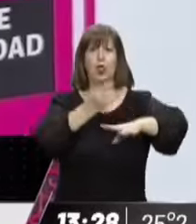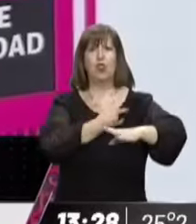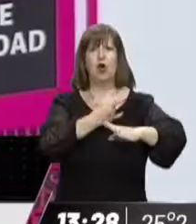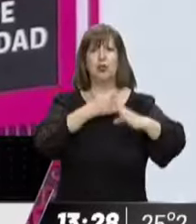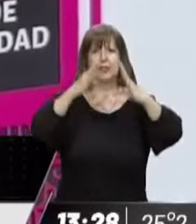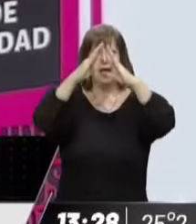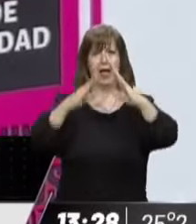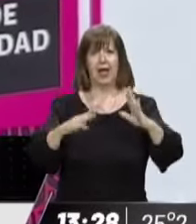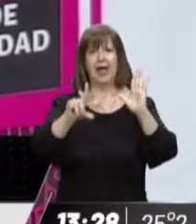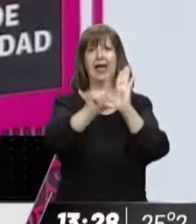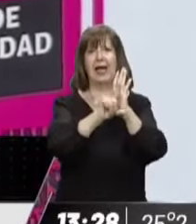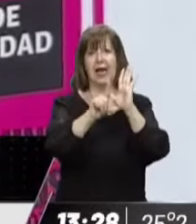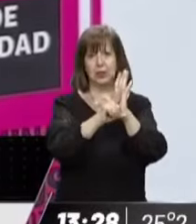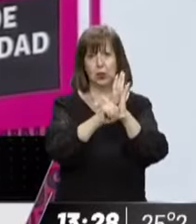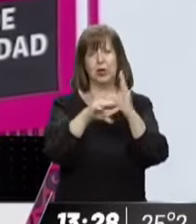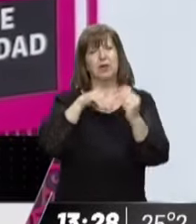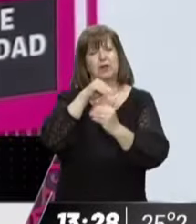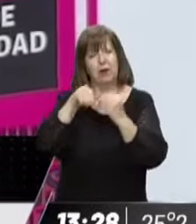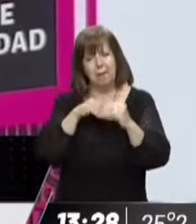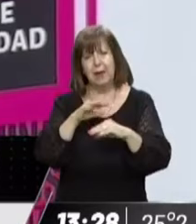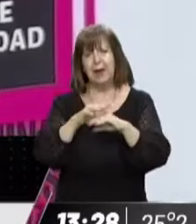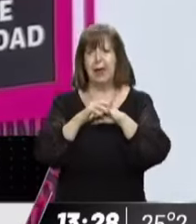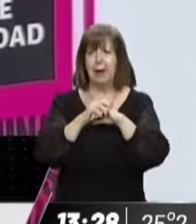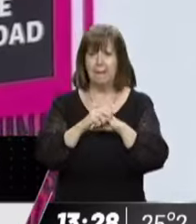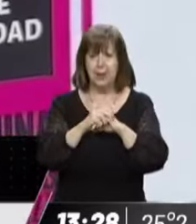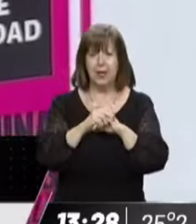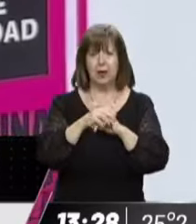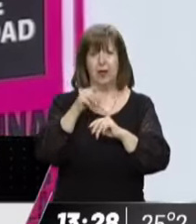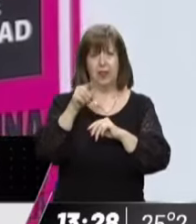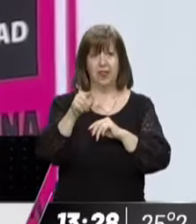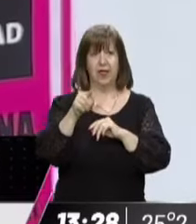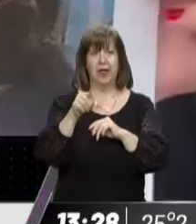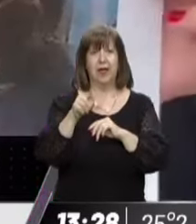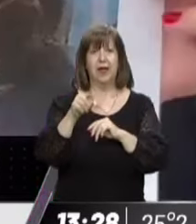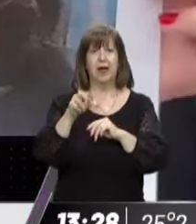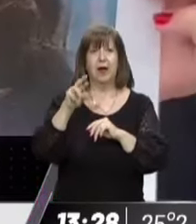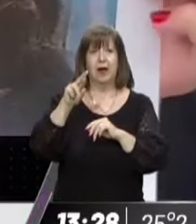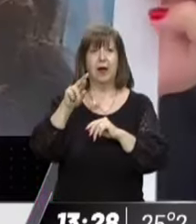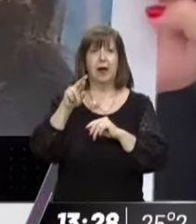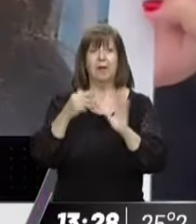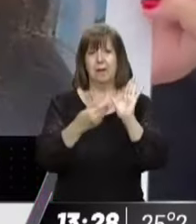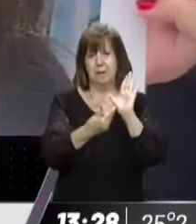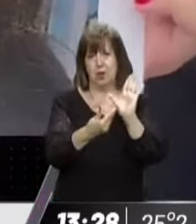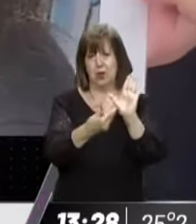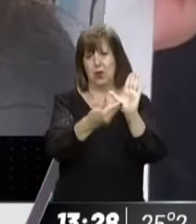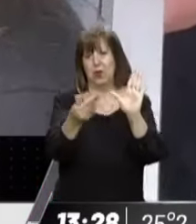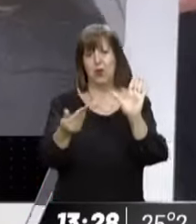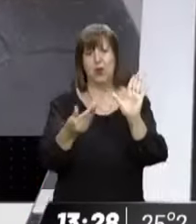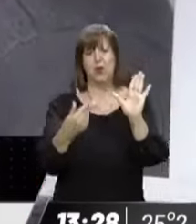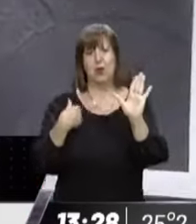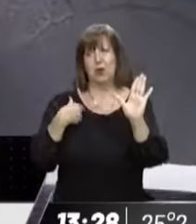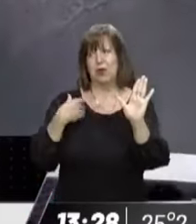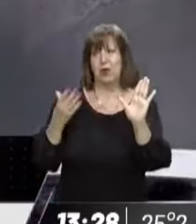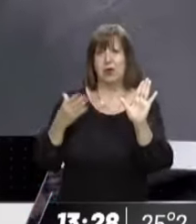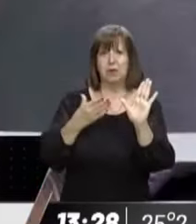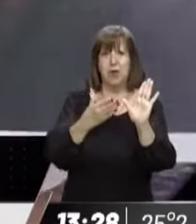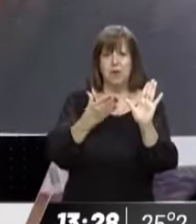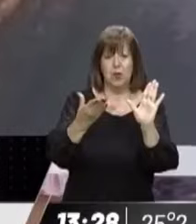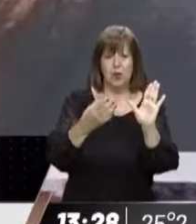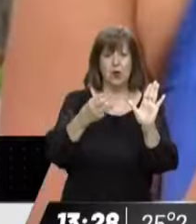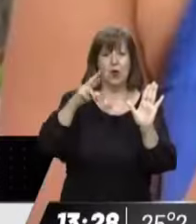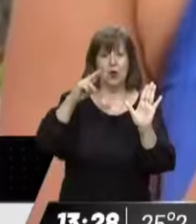legislatura, son familiares, amigos y demás, y están con este cartel acompañando a los vecinos, a los